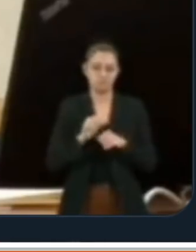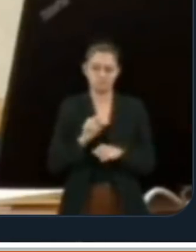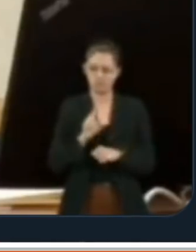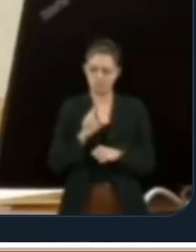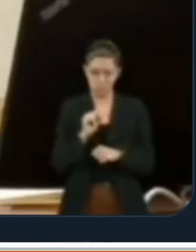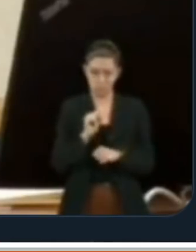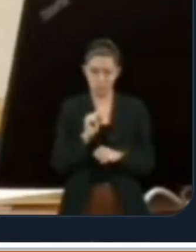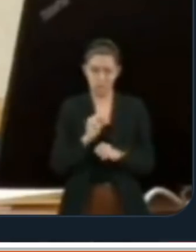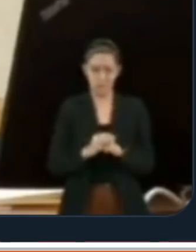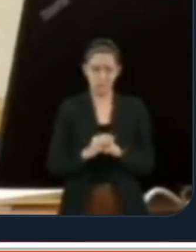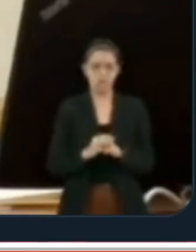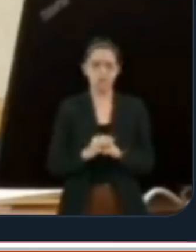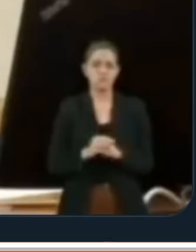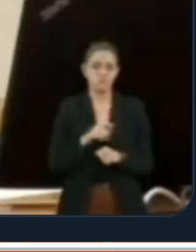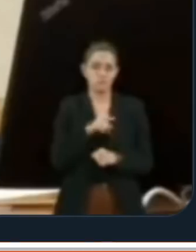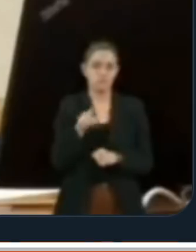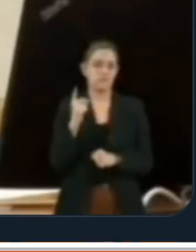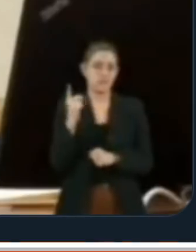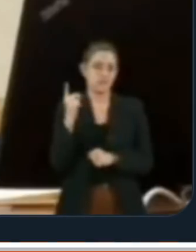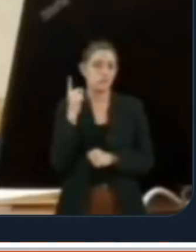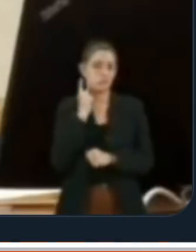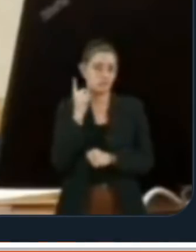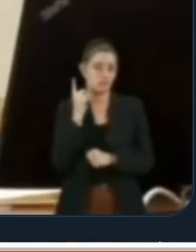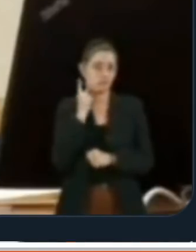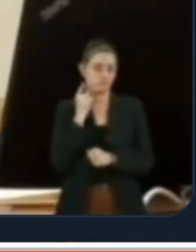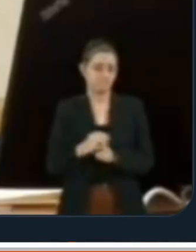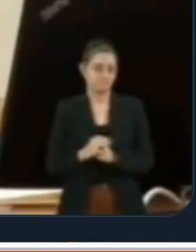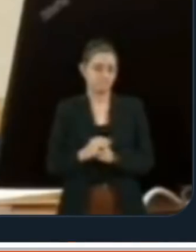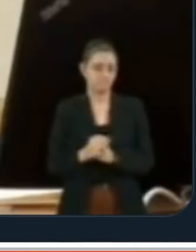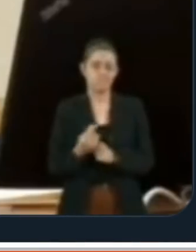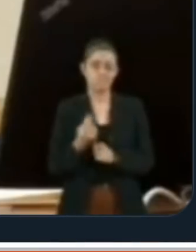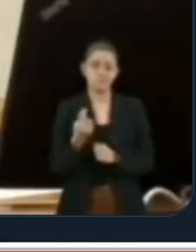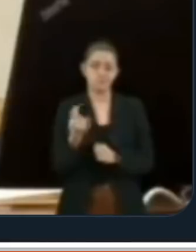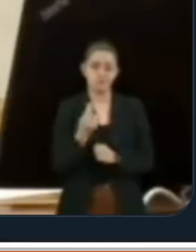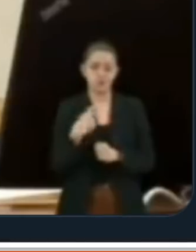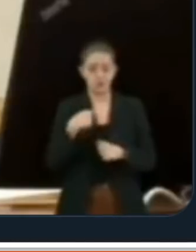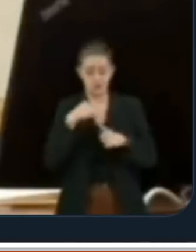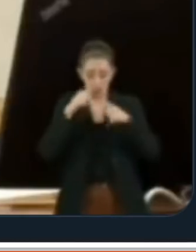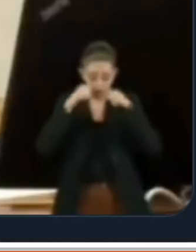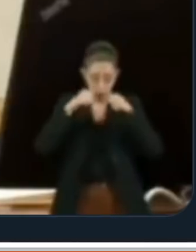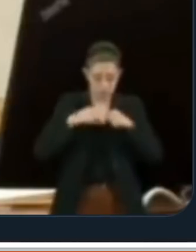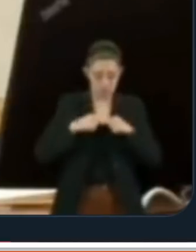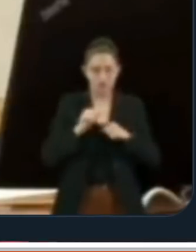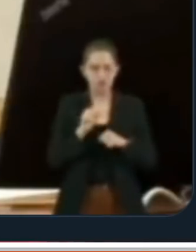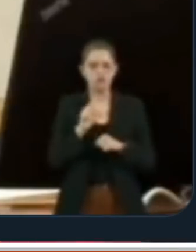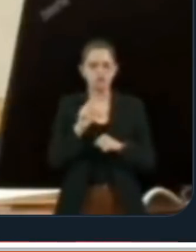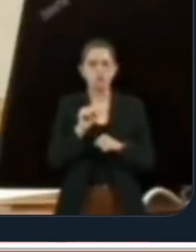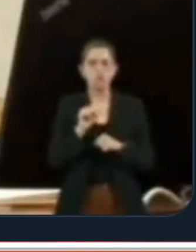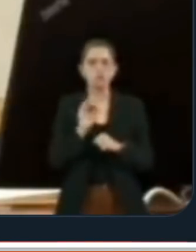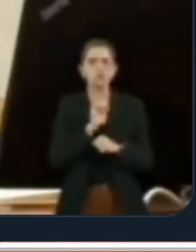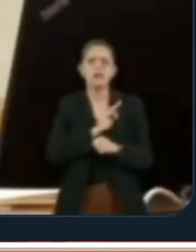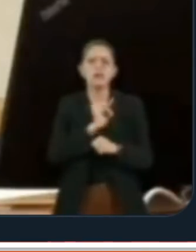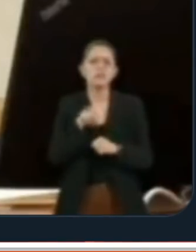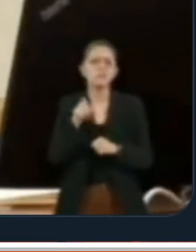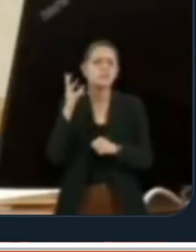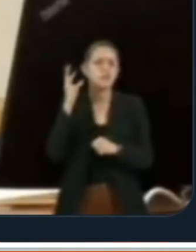es tiempo, señores diputados, de dejar de escucharse a sí mismos y encender por algún